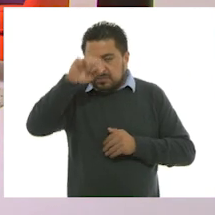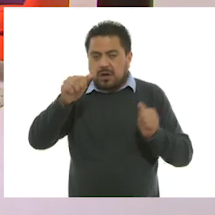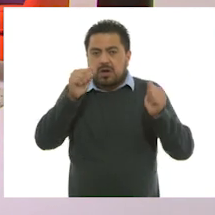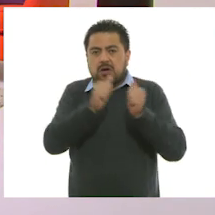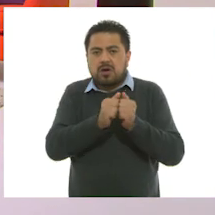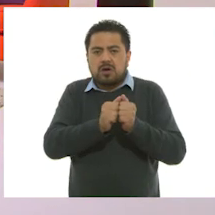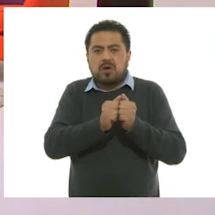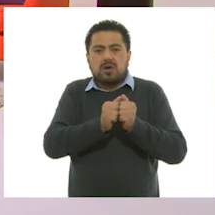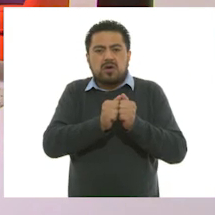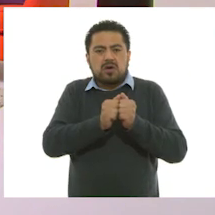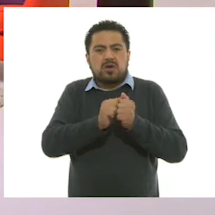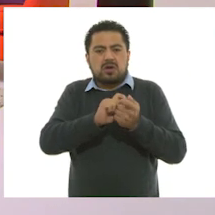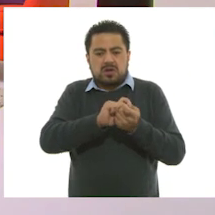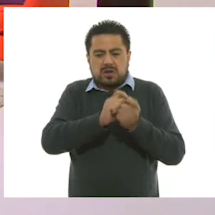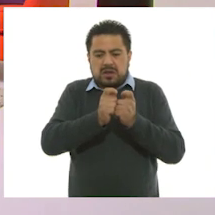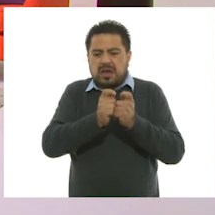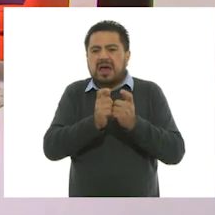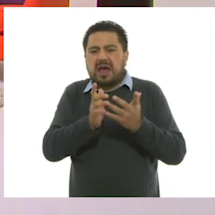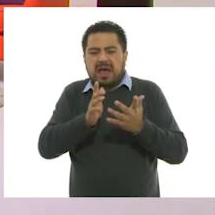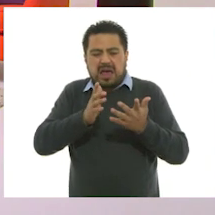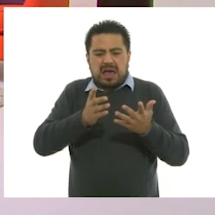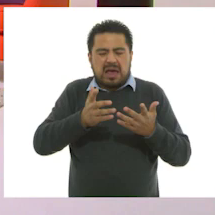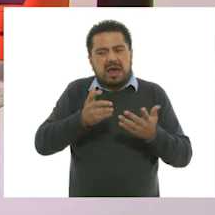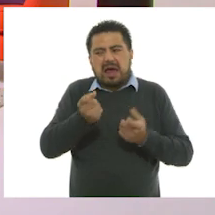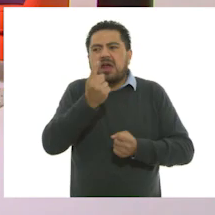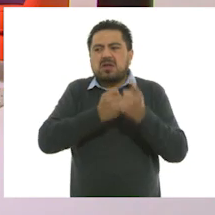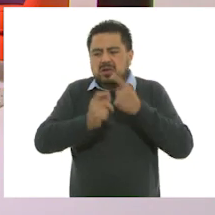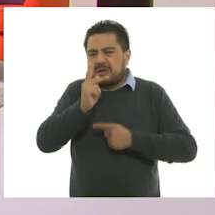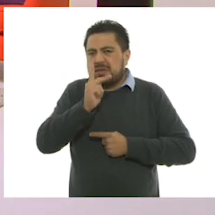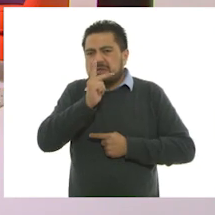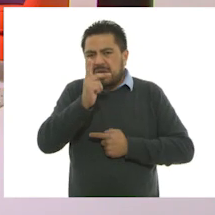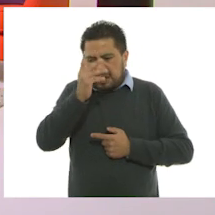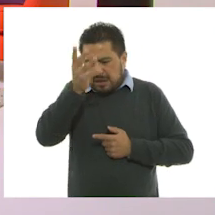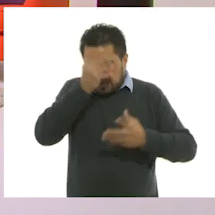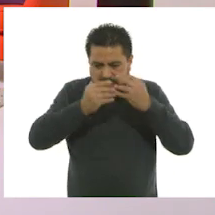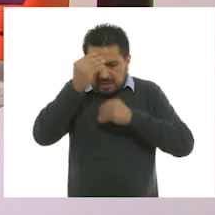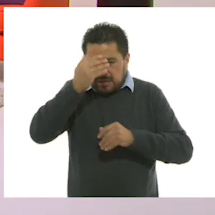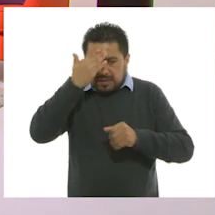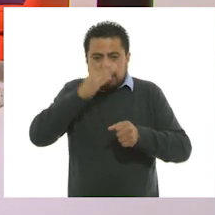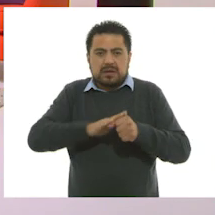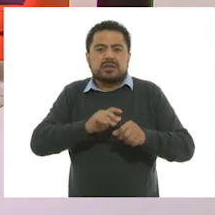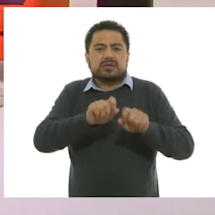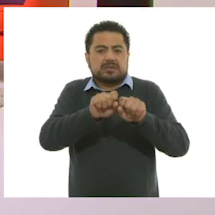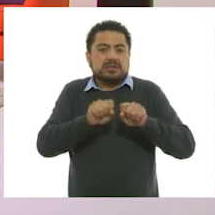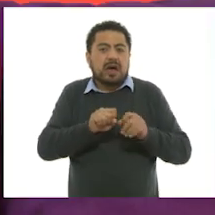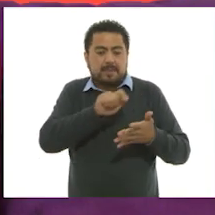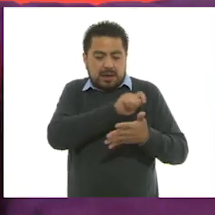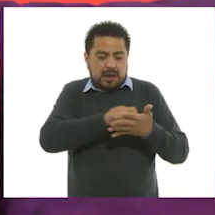la producción e interpretación de textos para aprender algunas convenciones del uso del sistema de escritura?